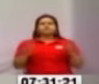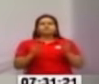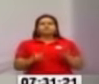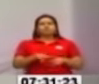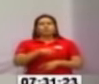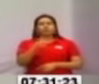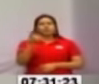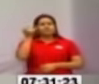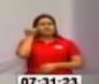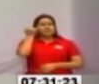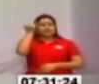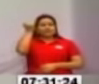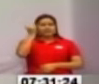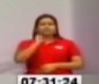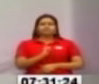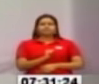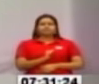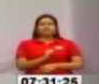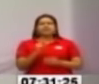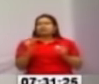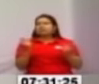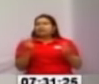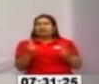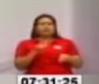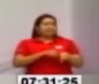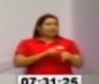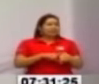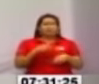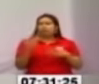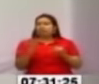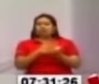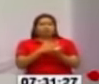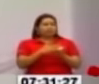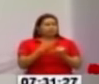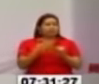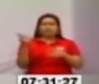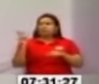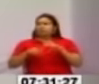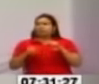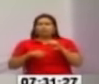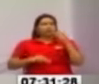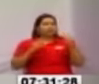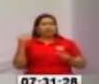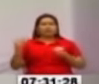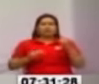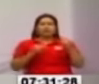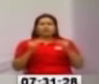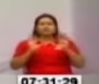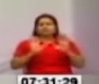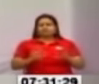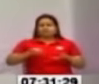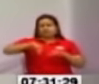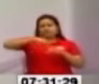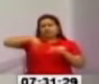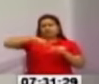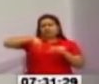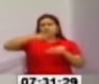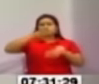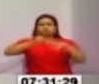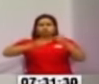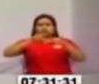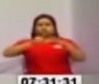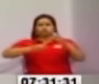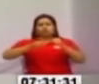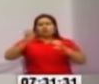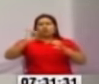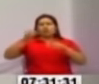alternativas para aquellas personas que están de apuro, que no tienen tiempo de preparar sus alimentos, pues pueden hacer un batido de leche o tomar una leche con